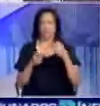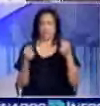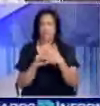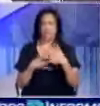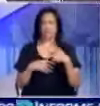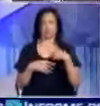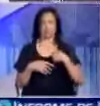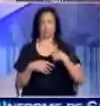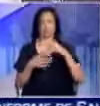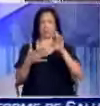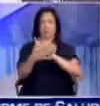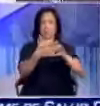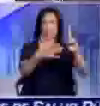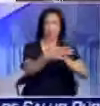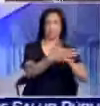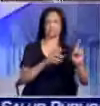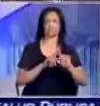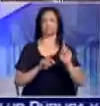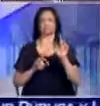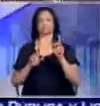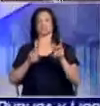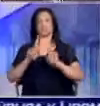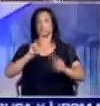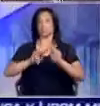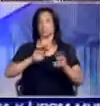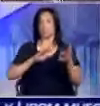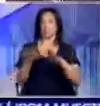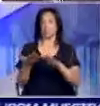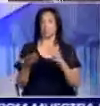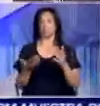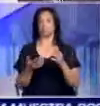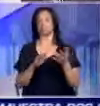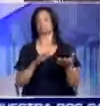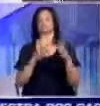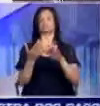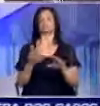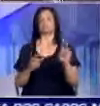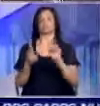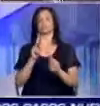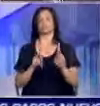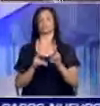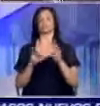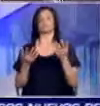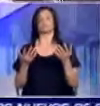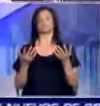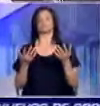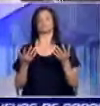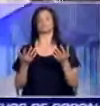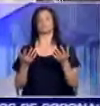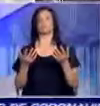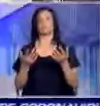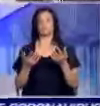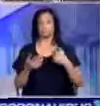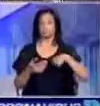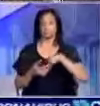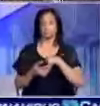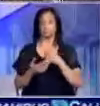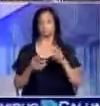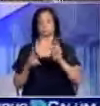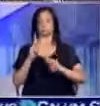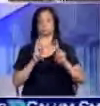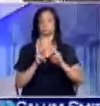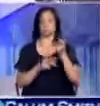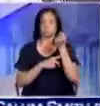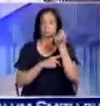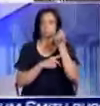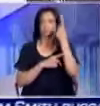metiendo se mueren las personas se mueren las personas no somos capaces como seres humanos